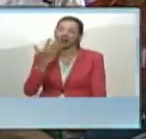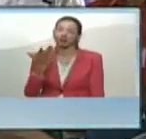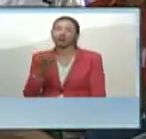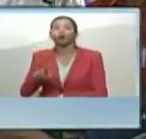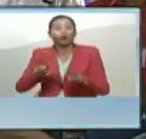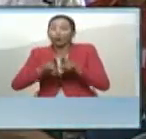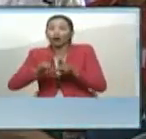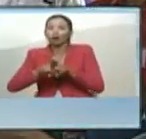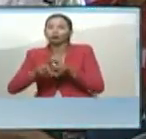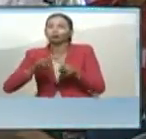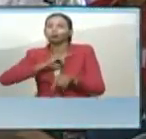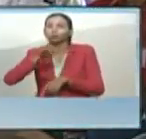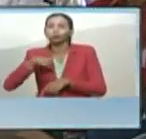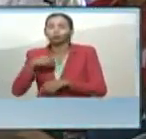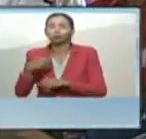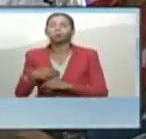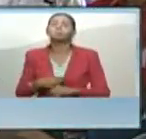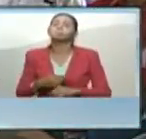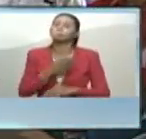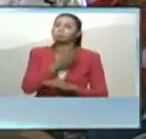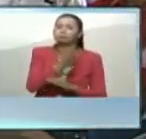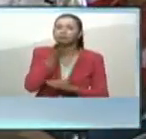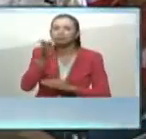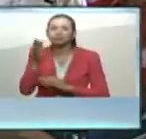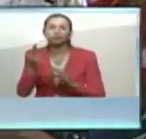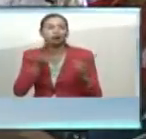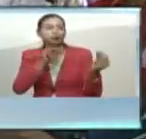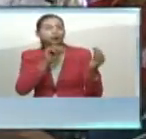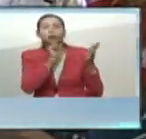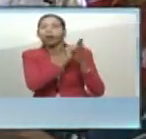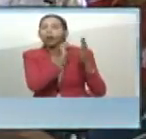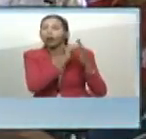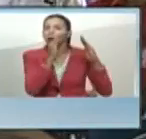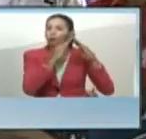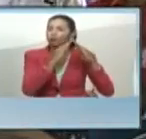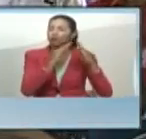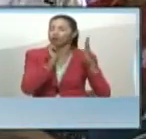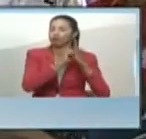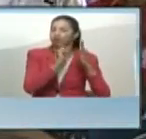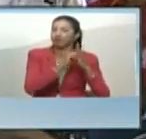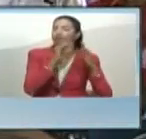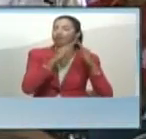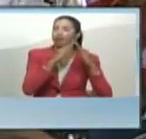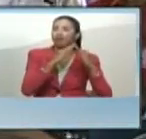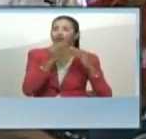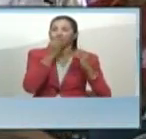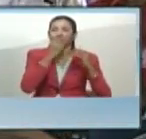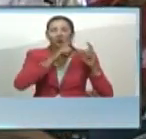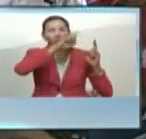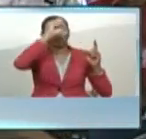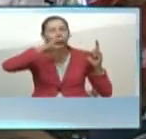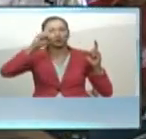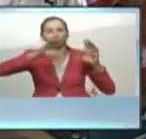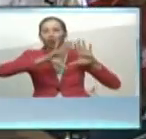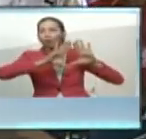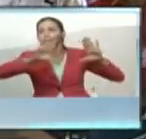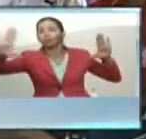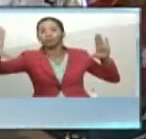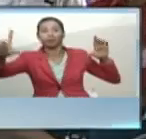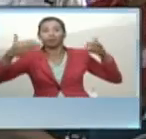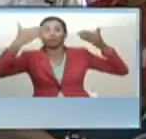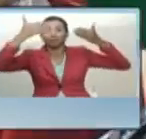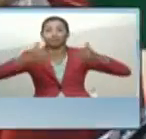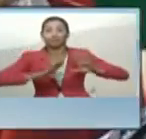brigada muralista y recorre, conversa, toca casa por casa, hace un mural bien bello, queda tremendo mural bolivariano,